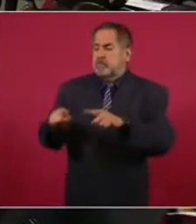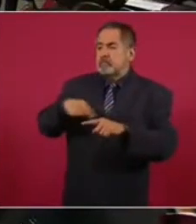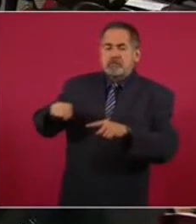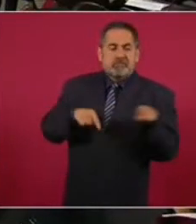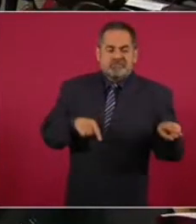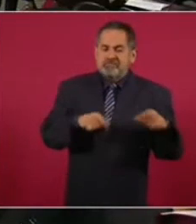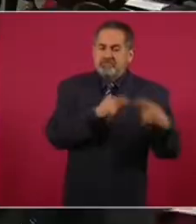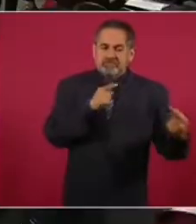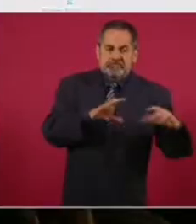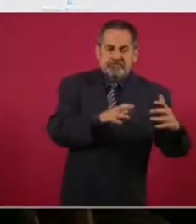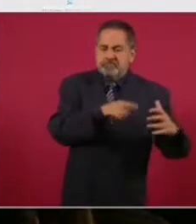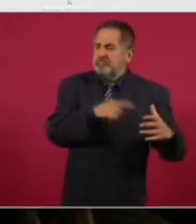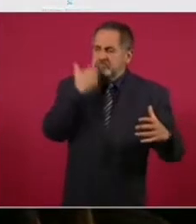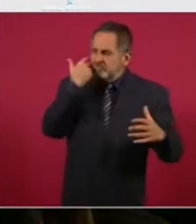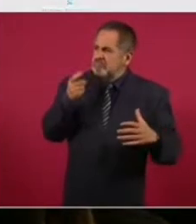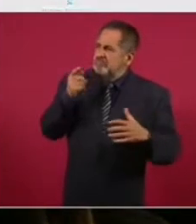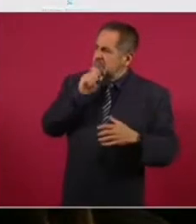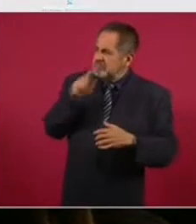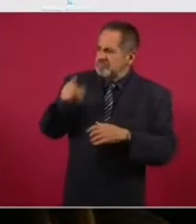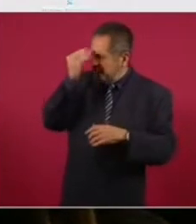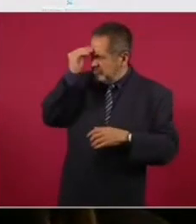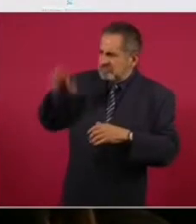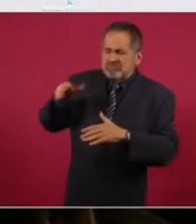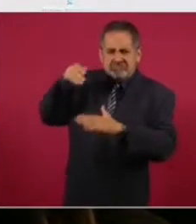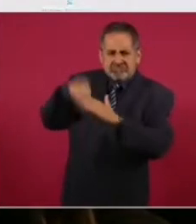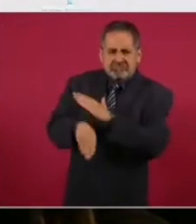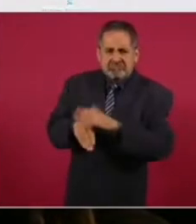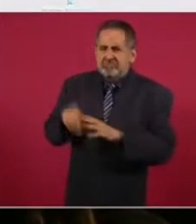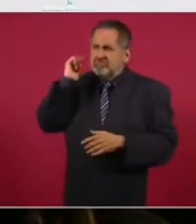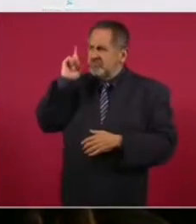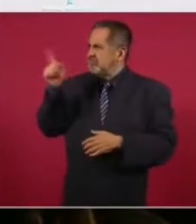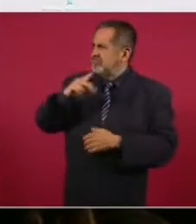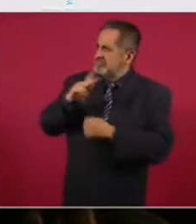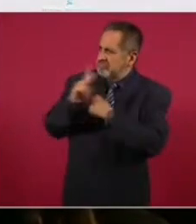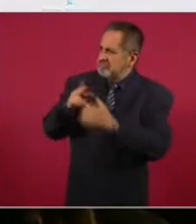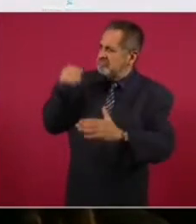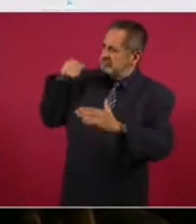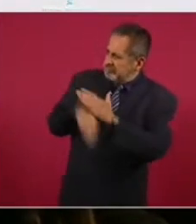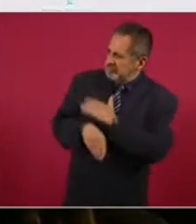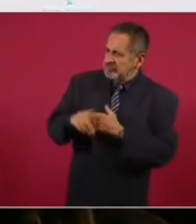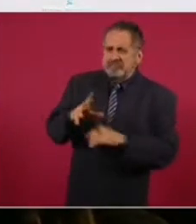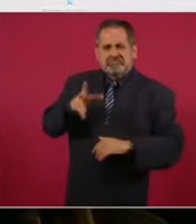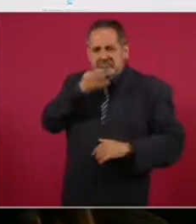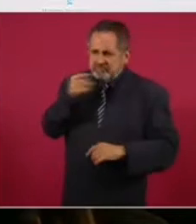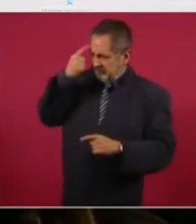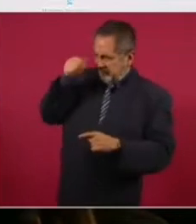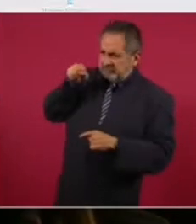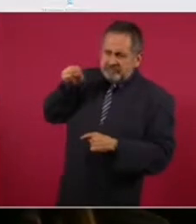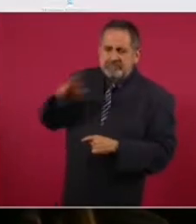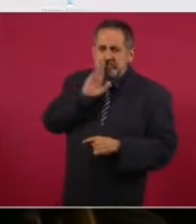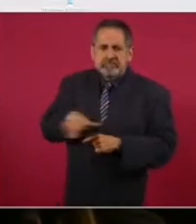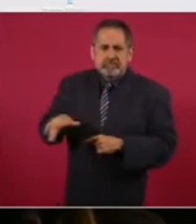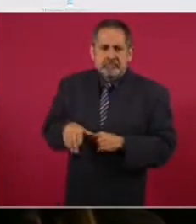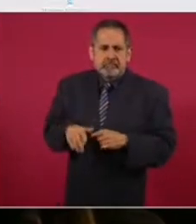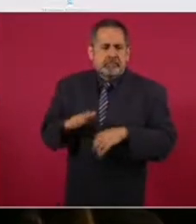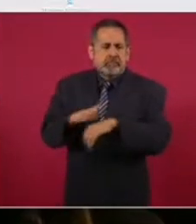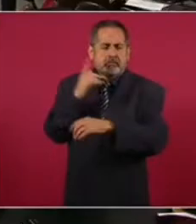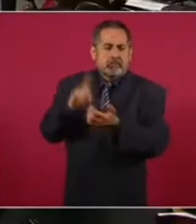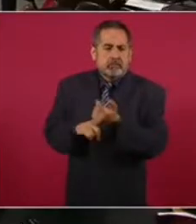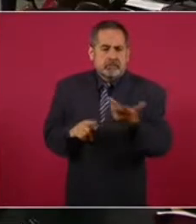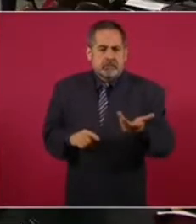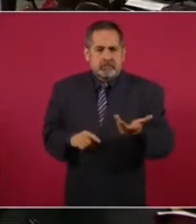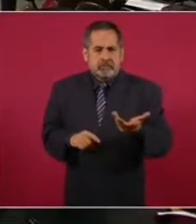desean también en seguridad y desean que le vaya mal al país para que nos vaya mal a nosotros. ¿Sabes por qué? Nos